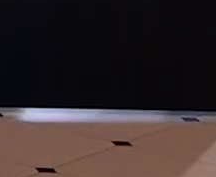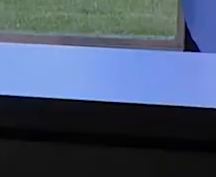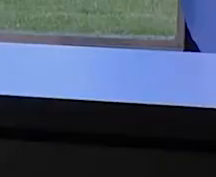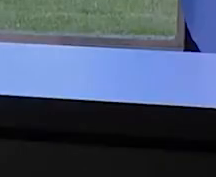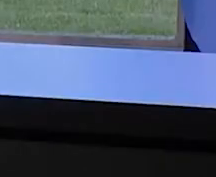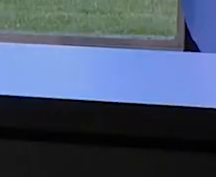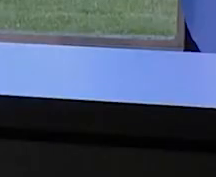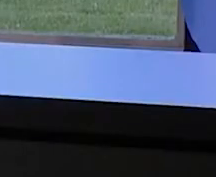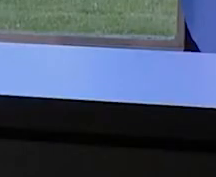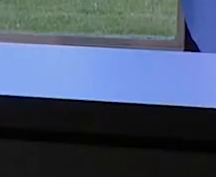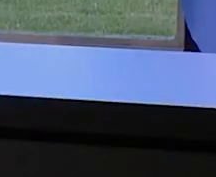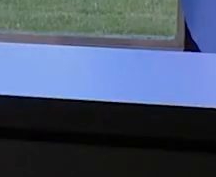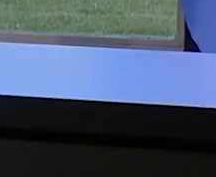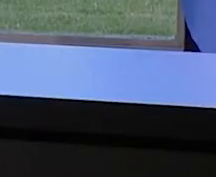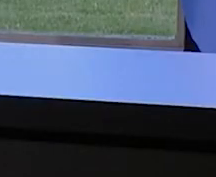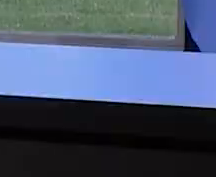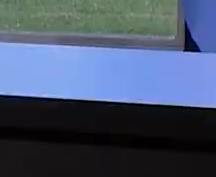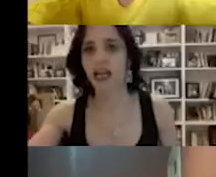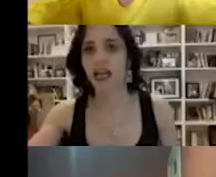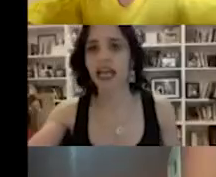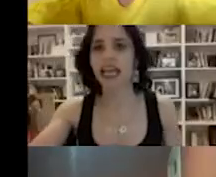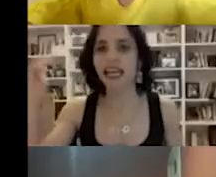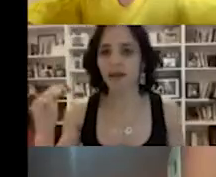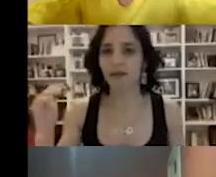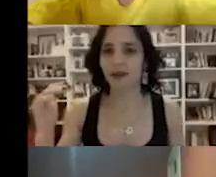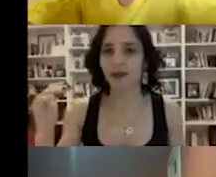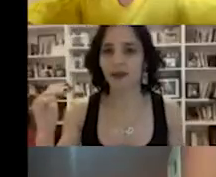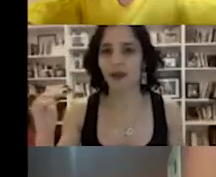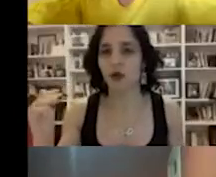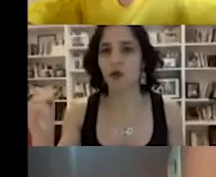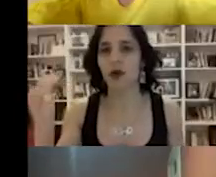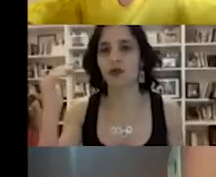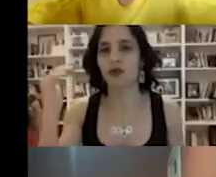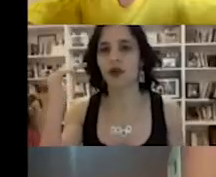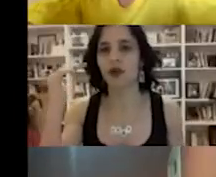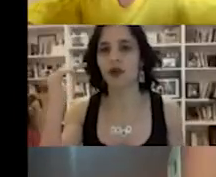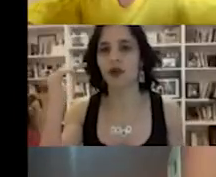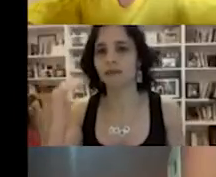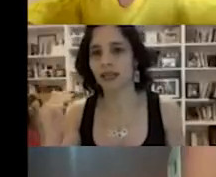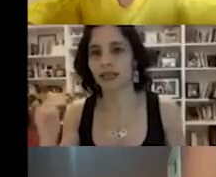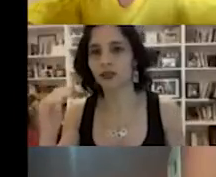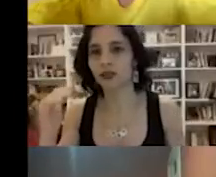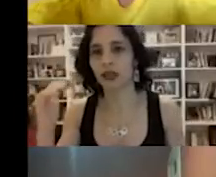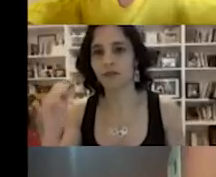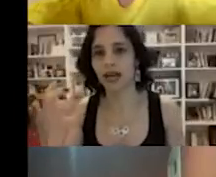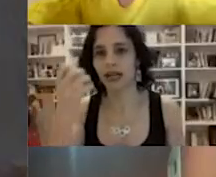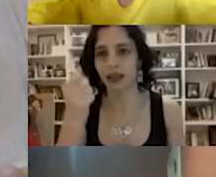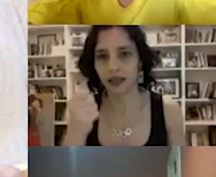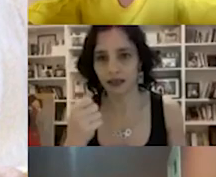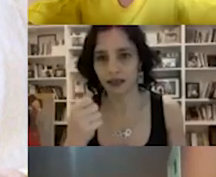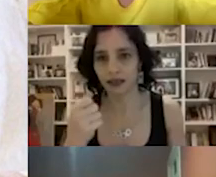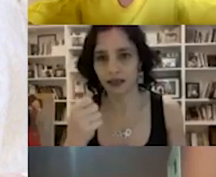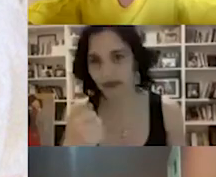propensión a retuitear ese tipo de mensaje. En cambio, cuando la imagen es una imagen